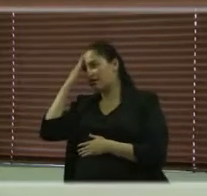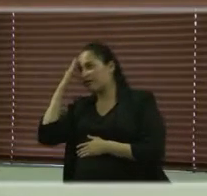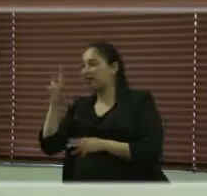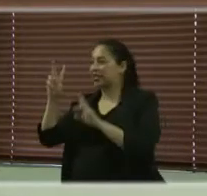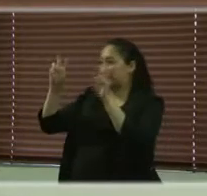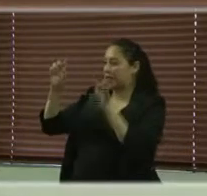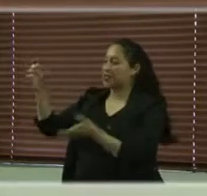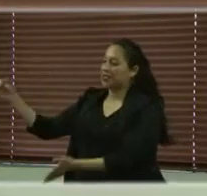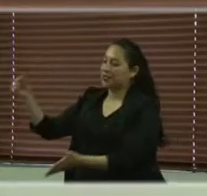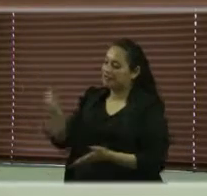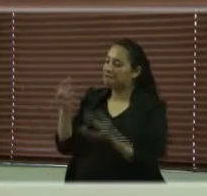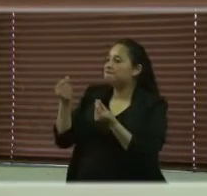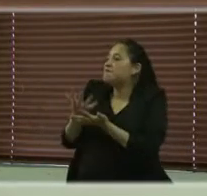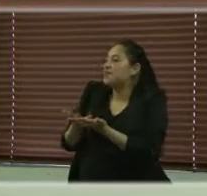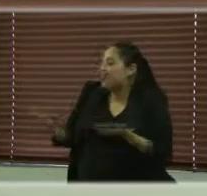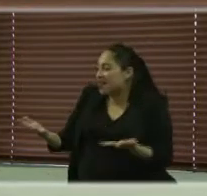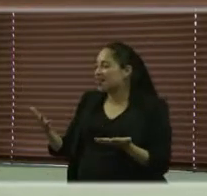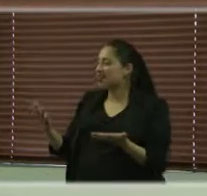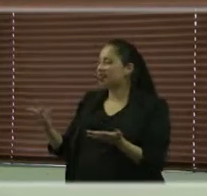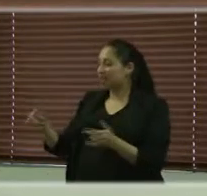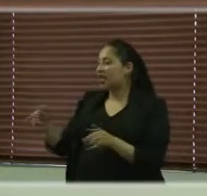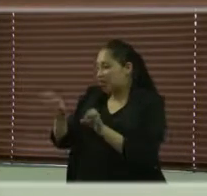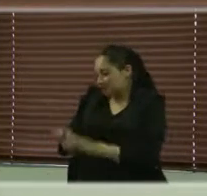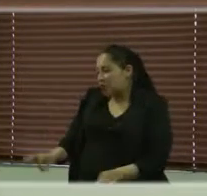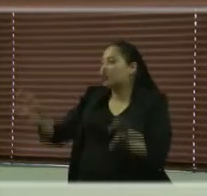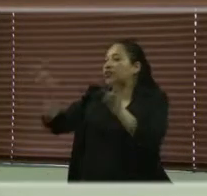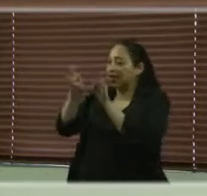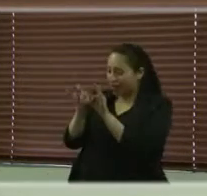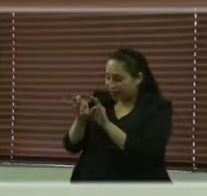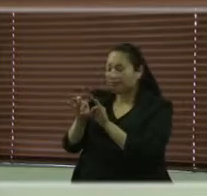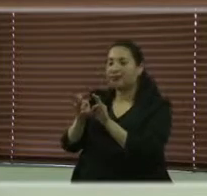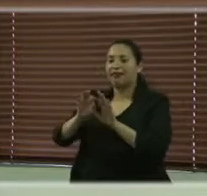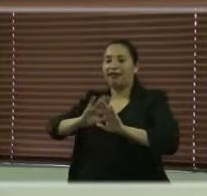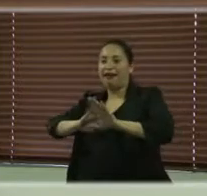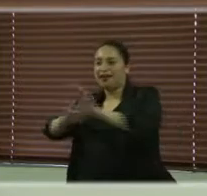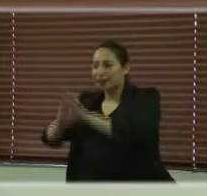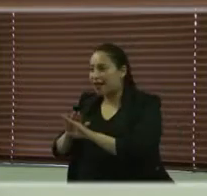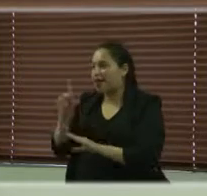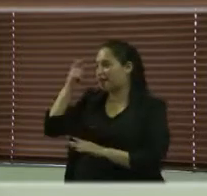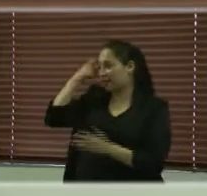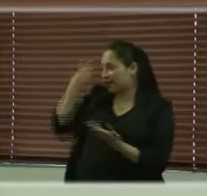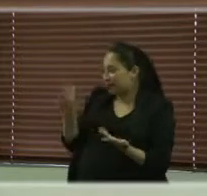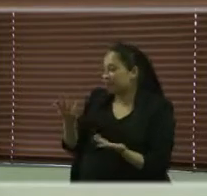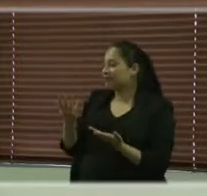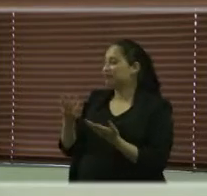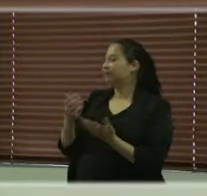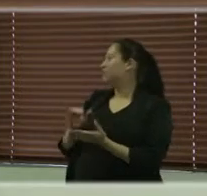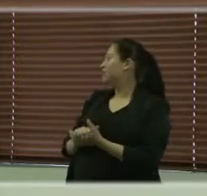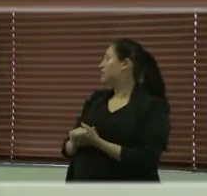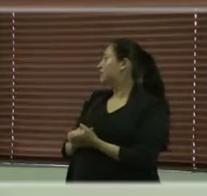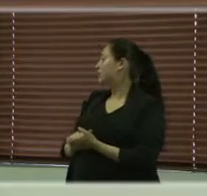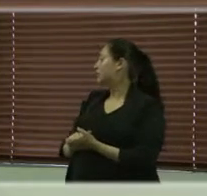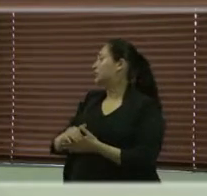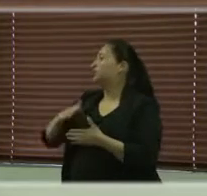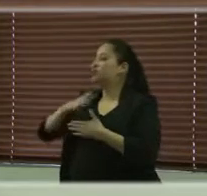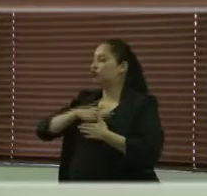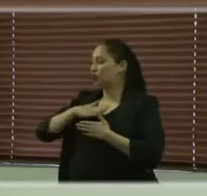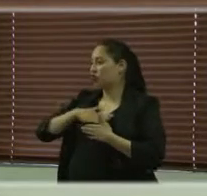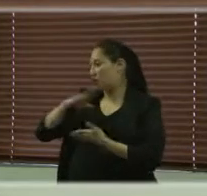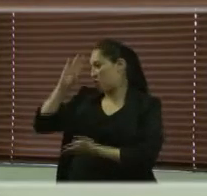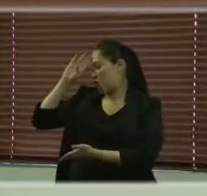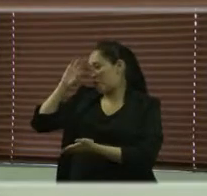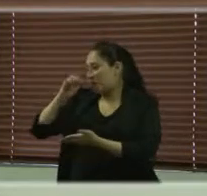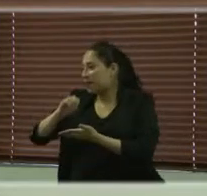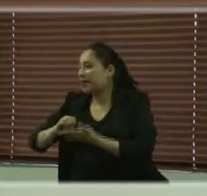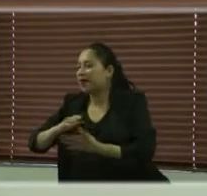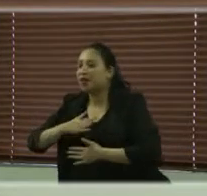económicos etcétera También es importante hacer la incidencia verdad pero yo soy de la opinión Esa es mi criterio